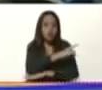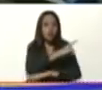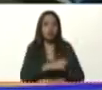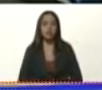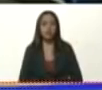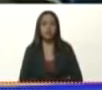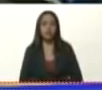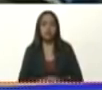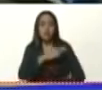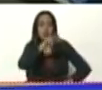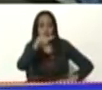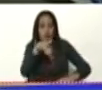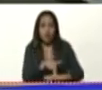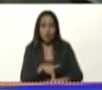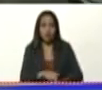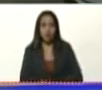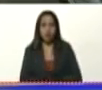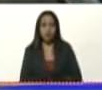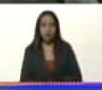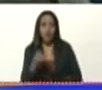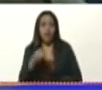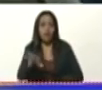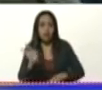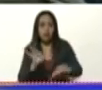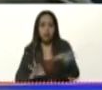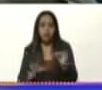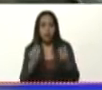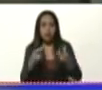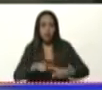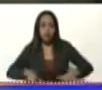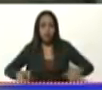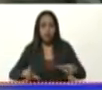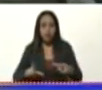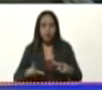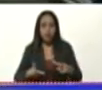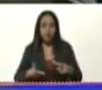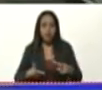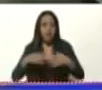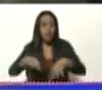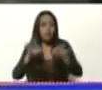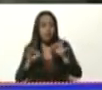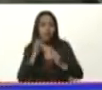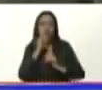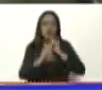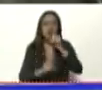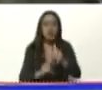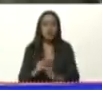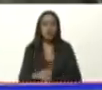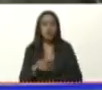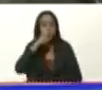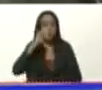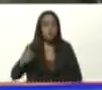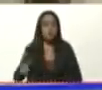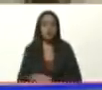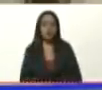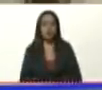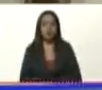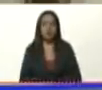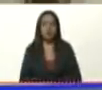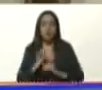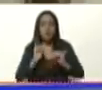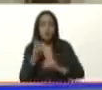nivel nacional ya hay seleccionados varios sitios específicos y se irá informando a la población, mi comandante. Para eso